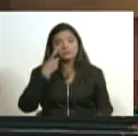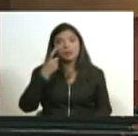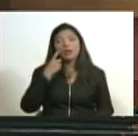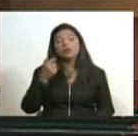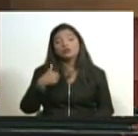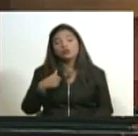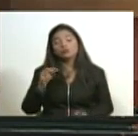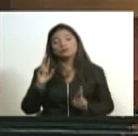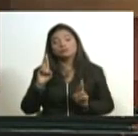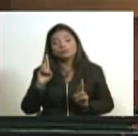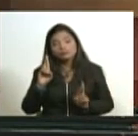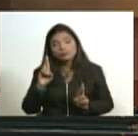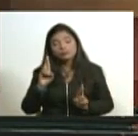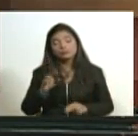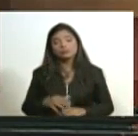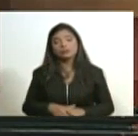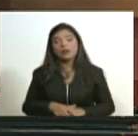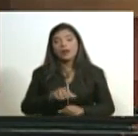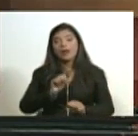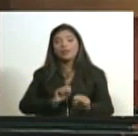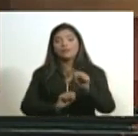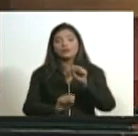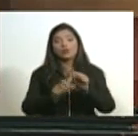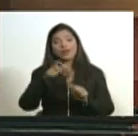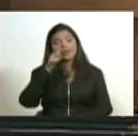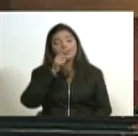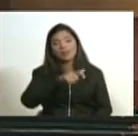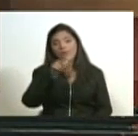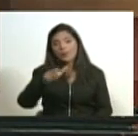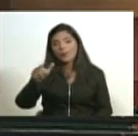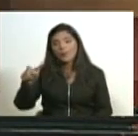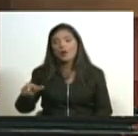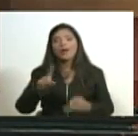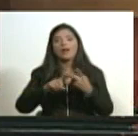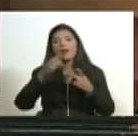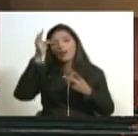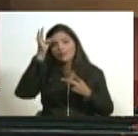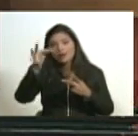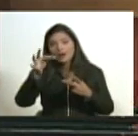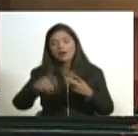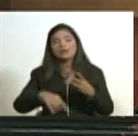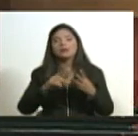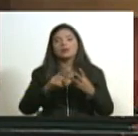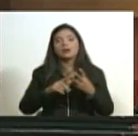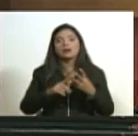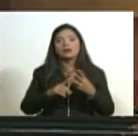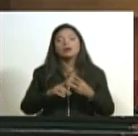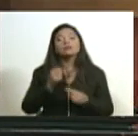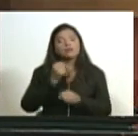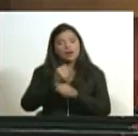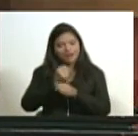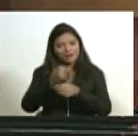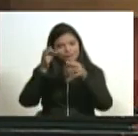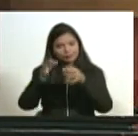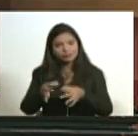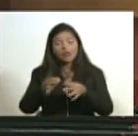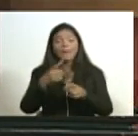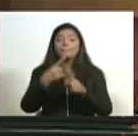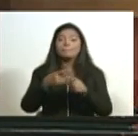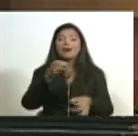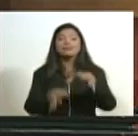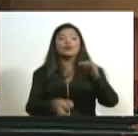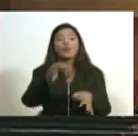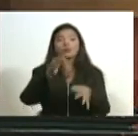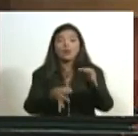aspiro que la Defensoría del Pueblo, la Fiscalía, actuando en sus funciones y los tribunales de la